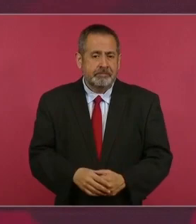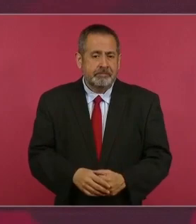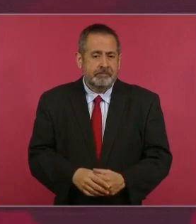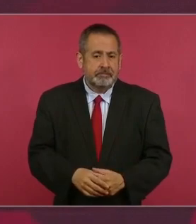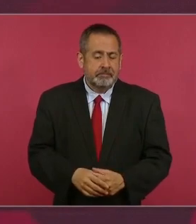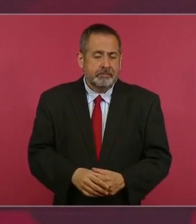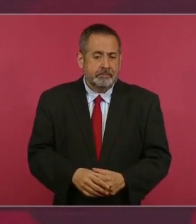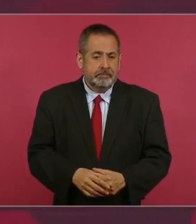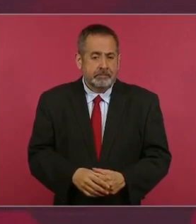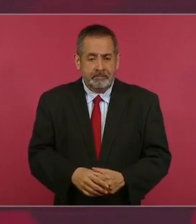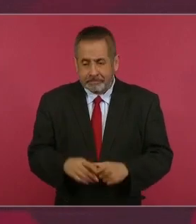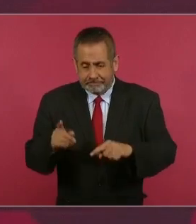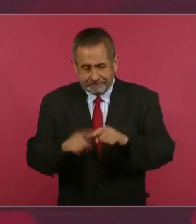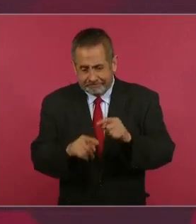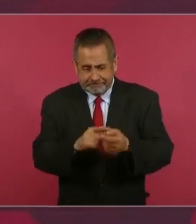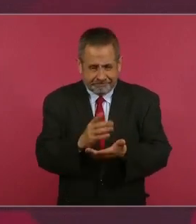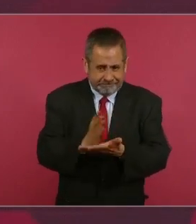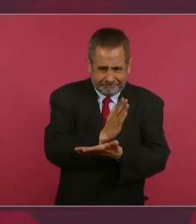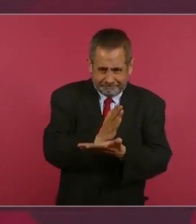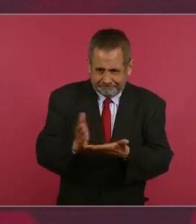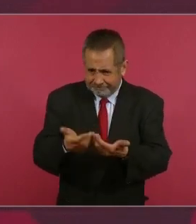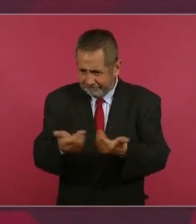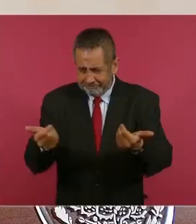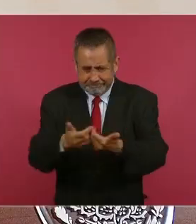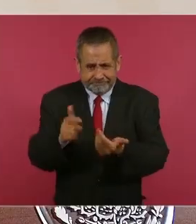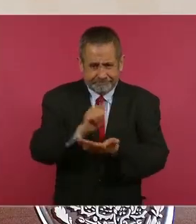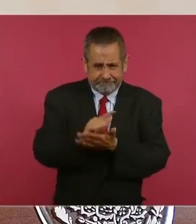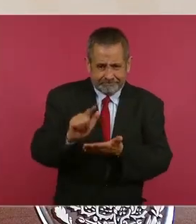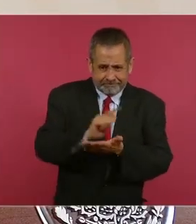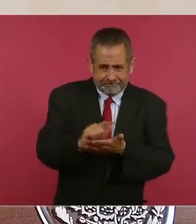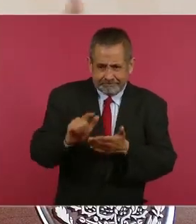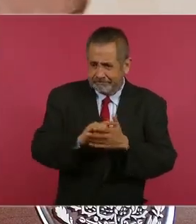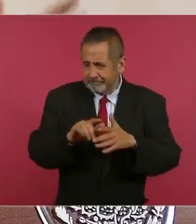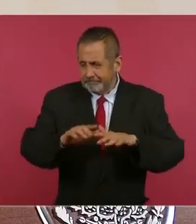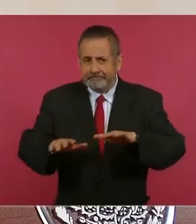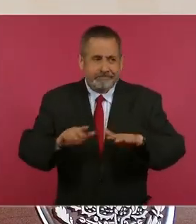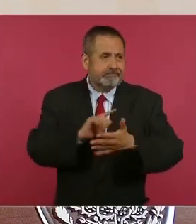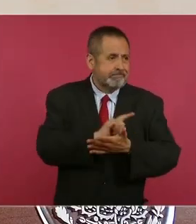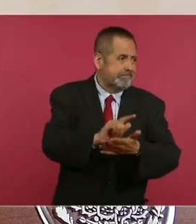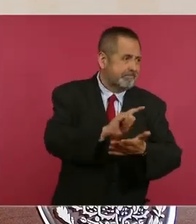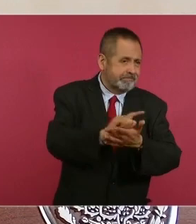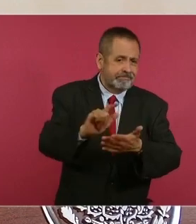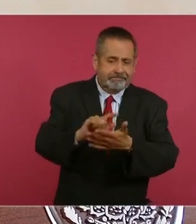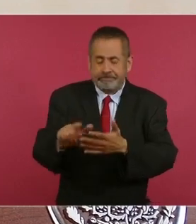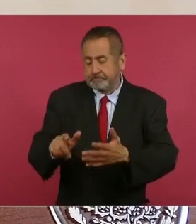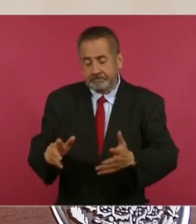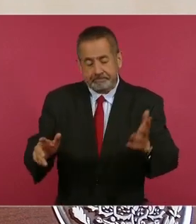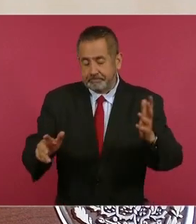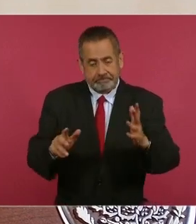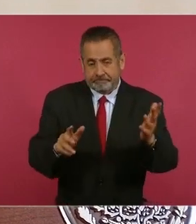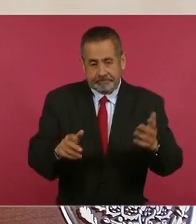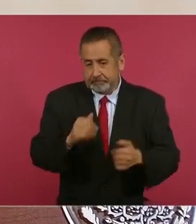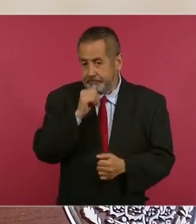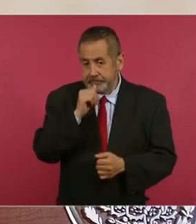han venido quitando los árboles, los postes, limpiando. Entonces,